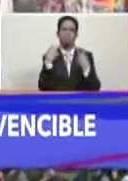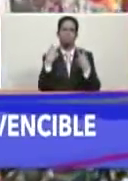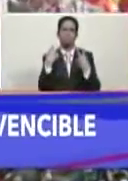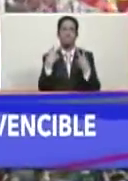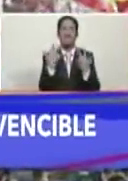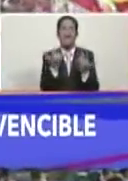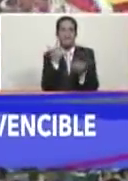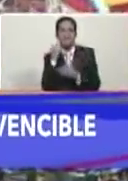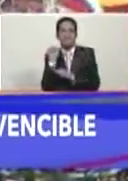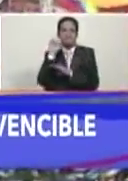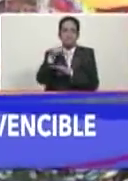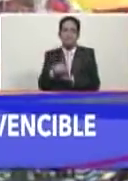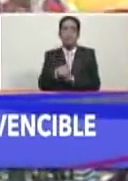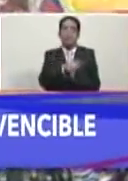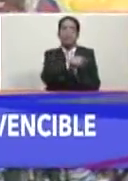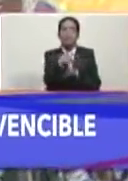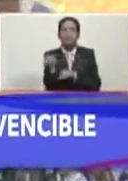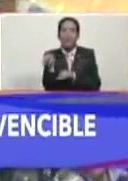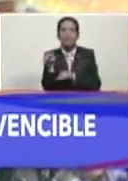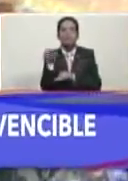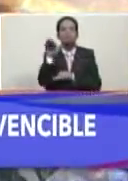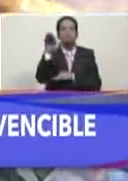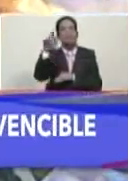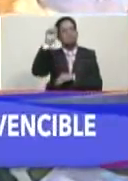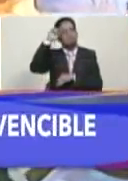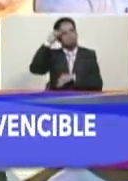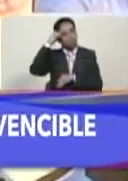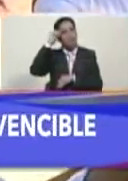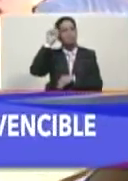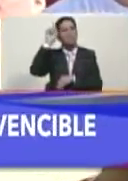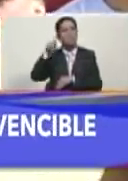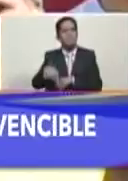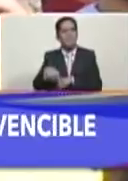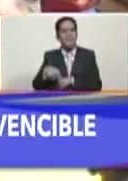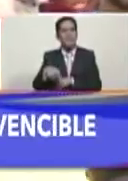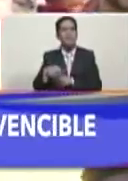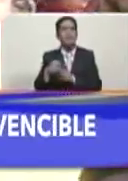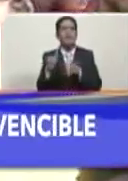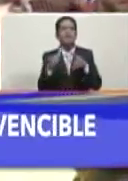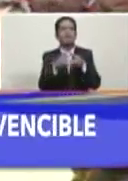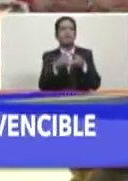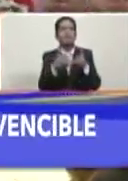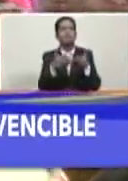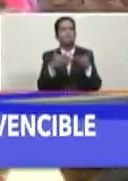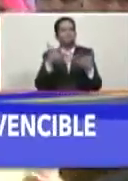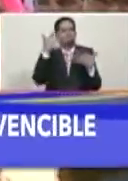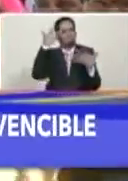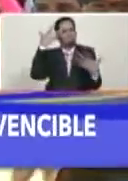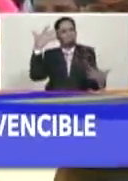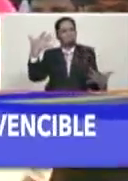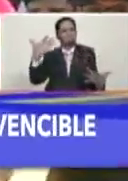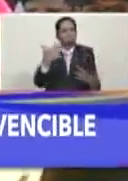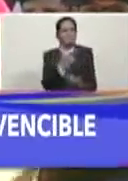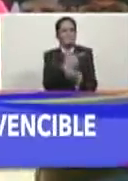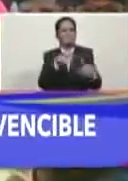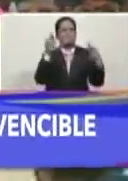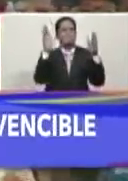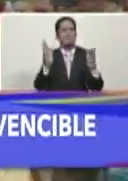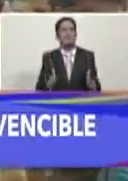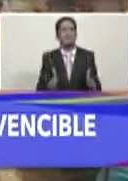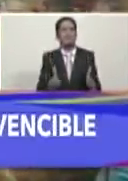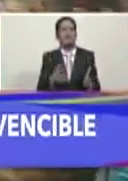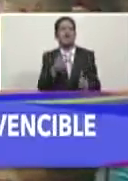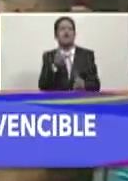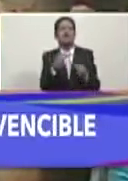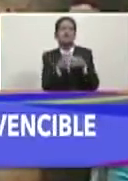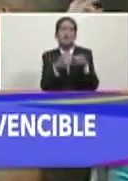estoy seguro, ustedes serán recordados también como una generación brillante, libertadora, la generación de oro